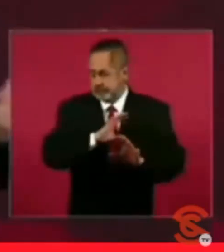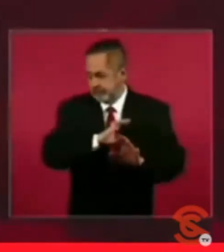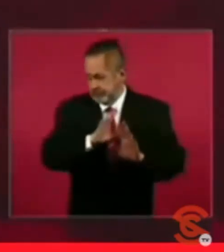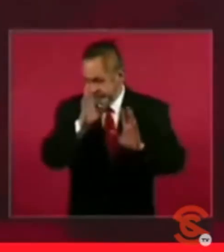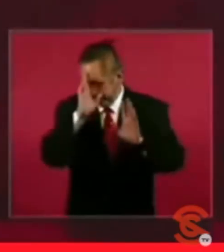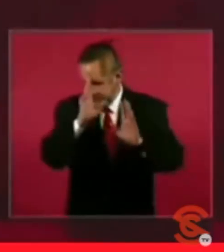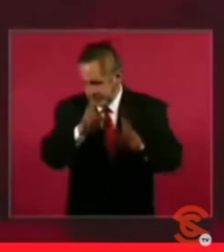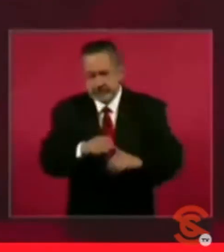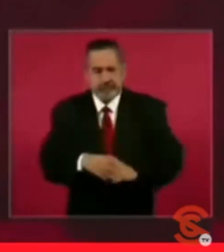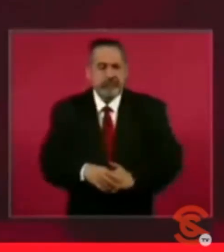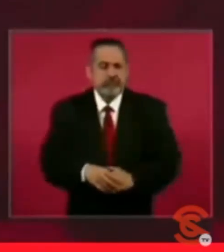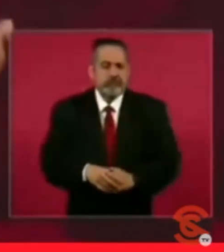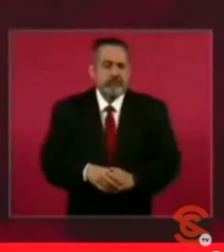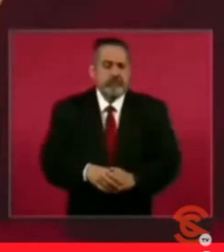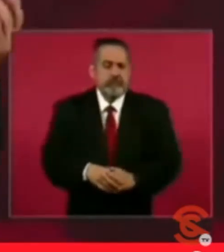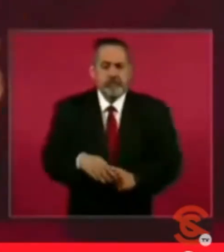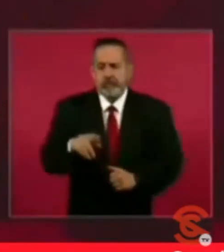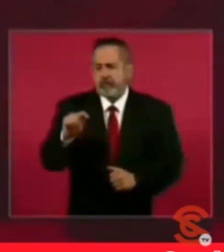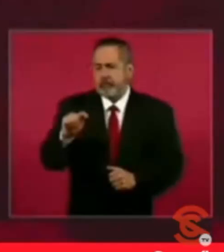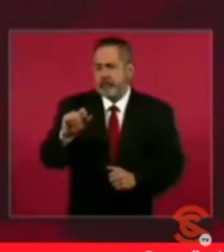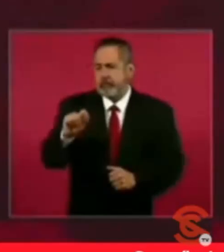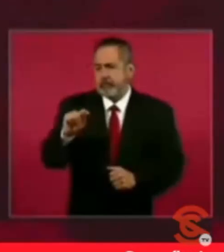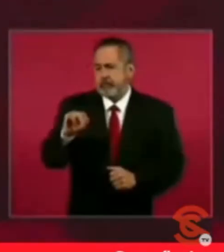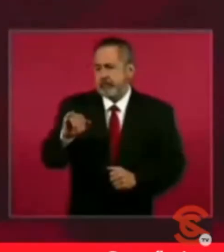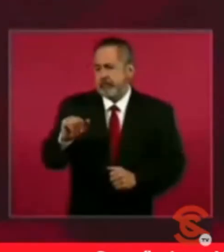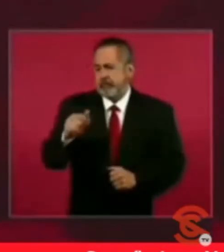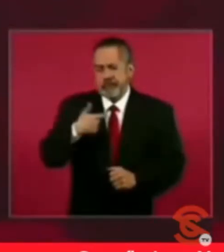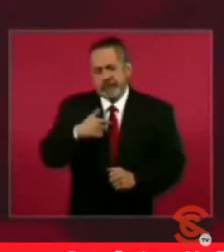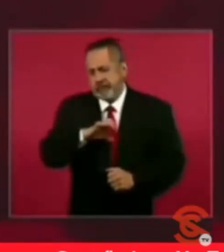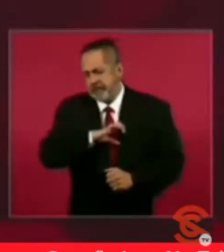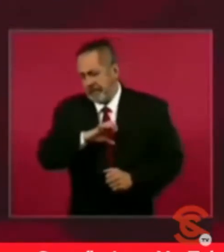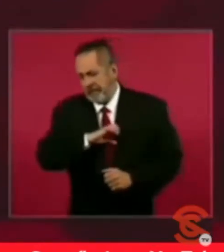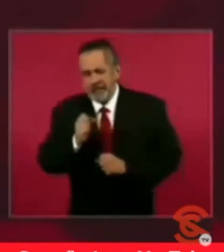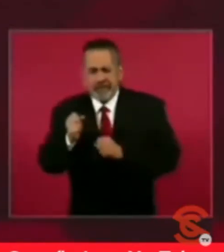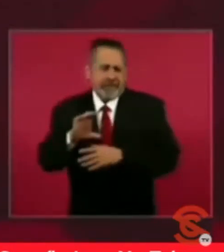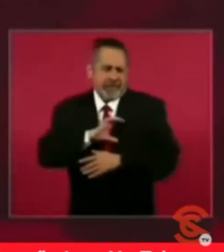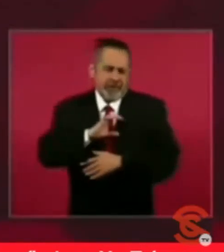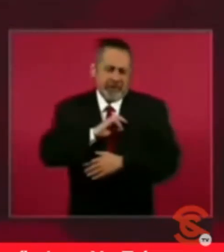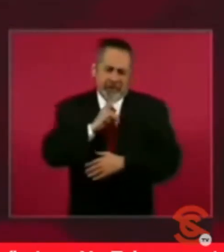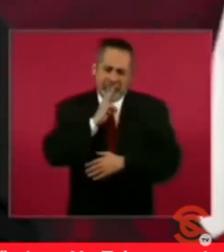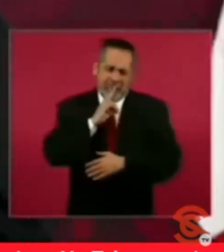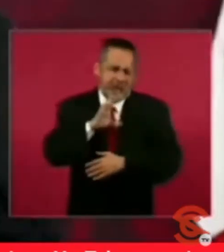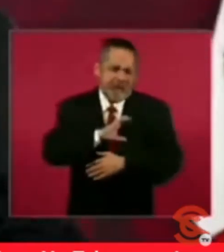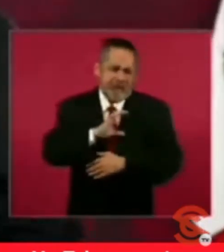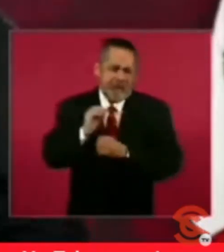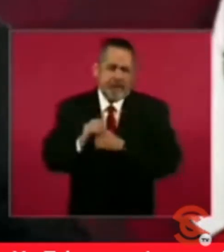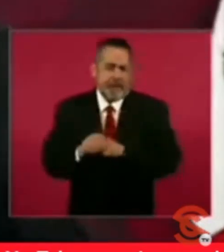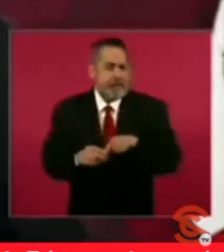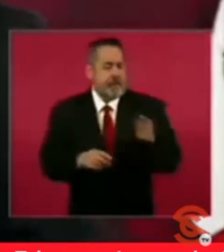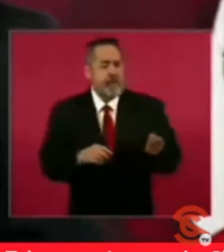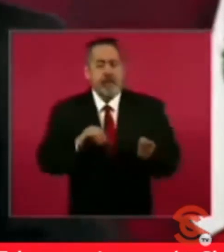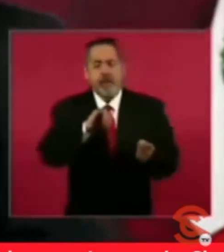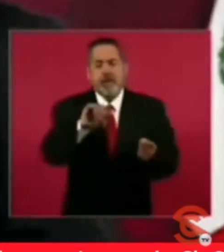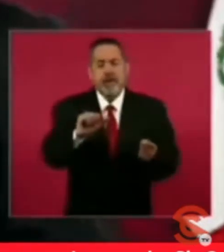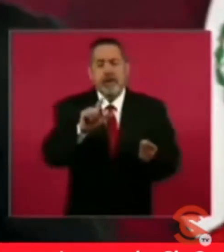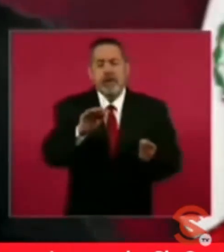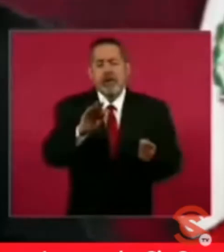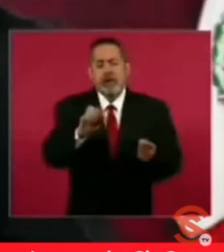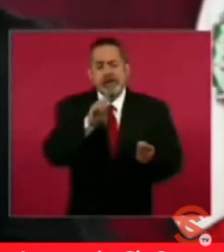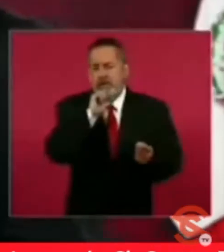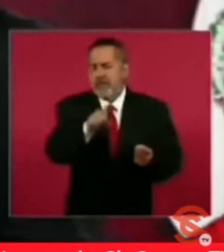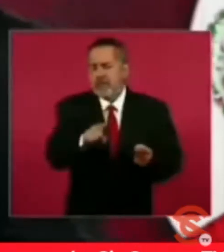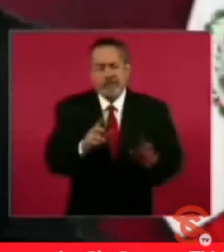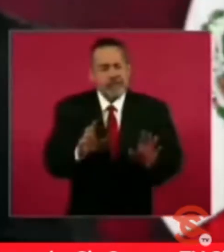asunto. A Tatiana la quiero muchísimo, mucho, mucho, mucho. Y a Jalife también.